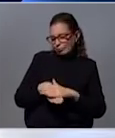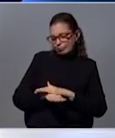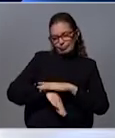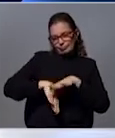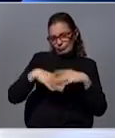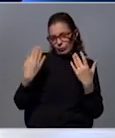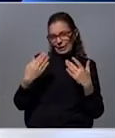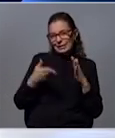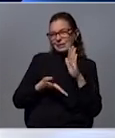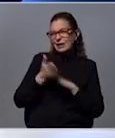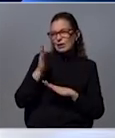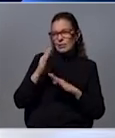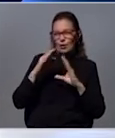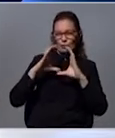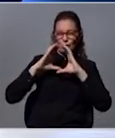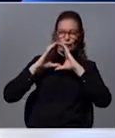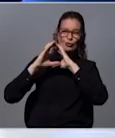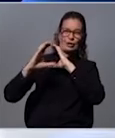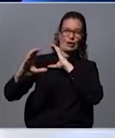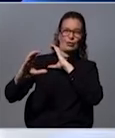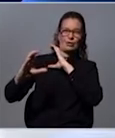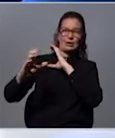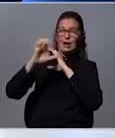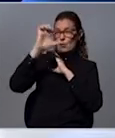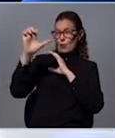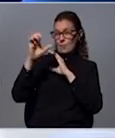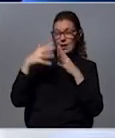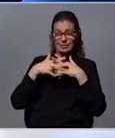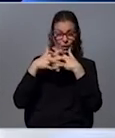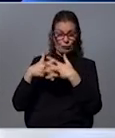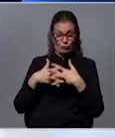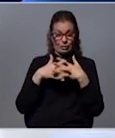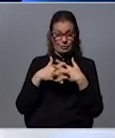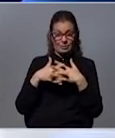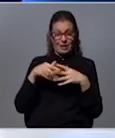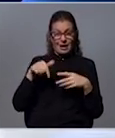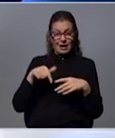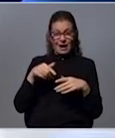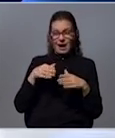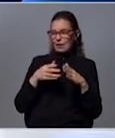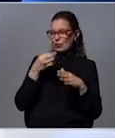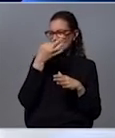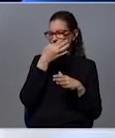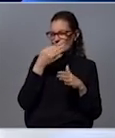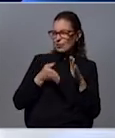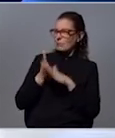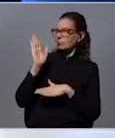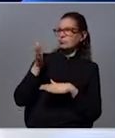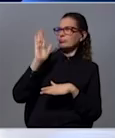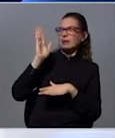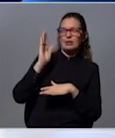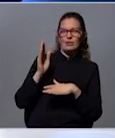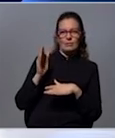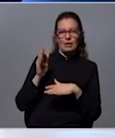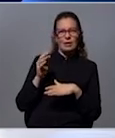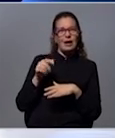y salía en contenedores o en bodegas hacia europa y eeuu acá no se consumía para esta base no había no se